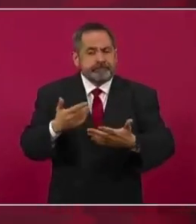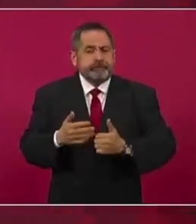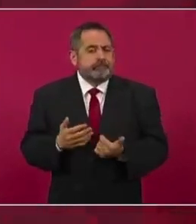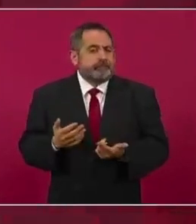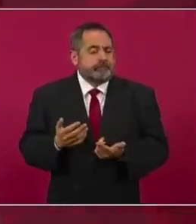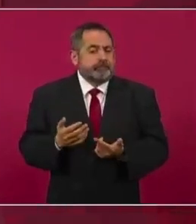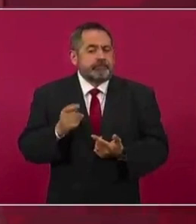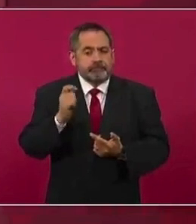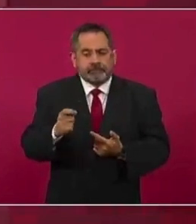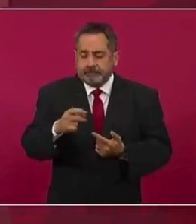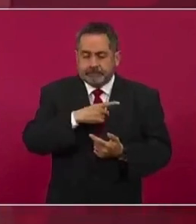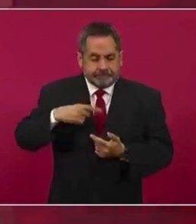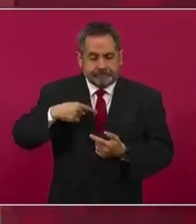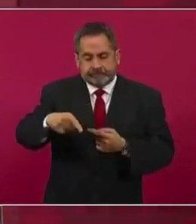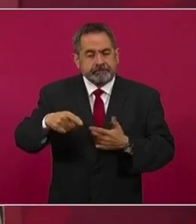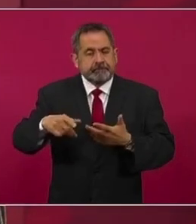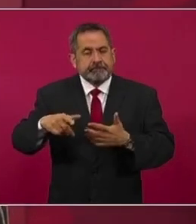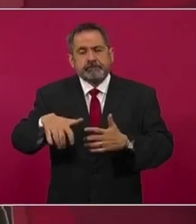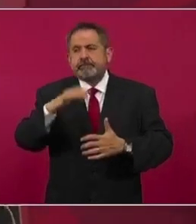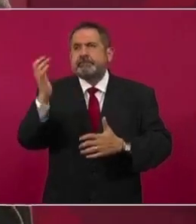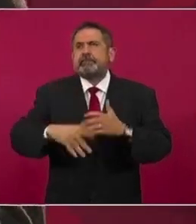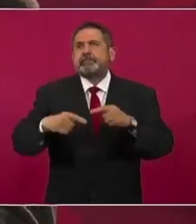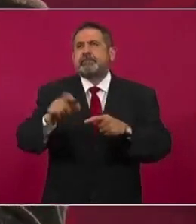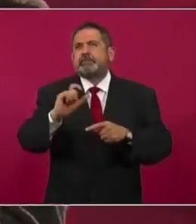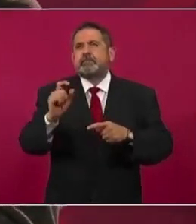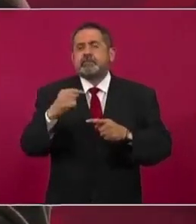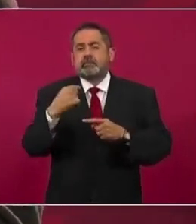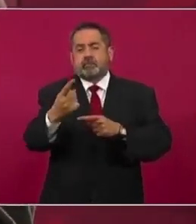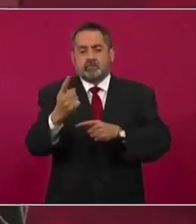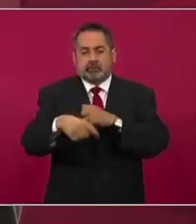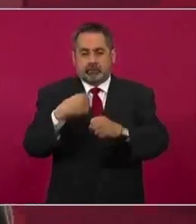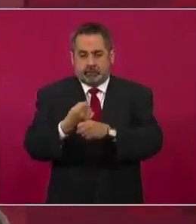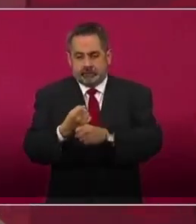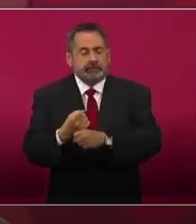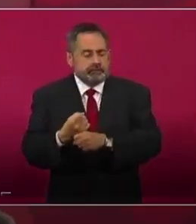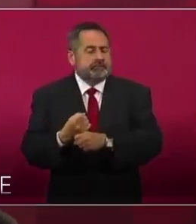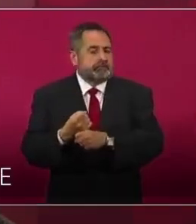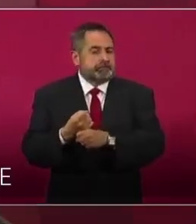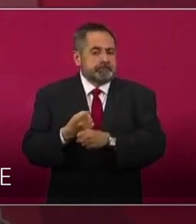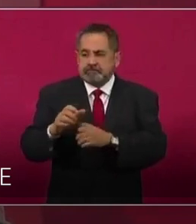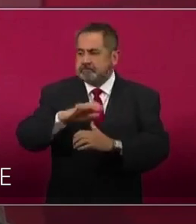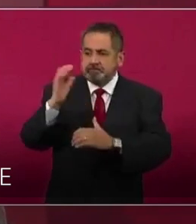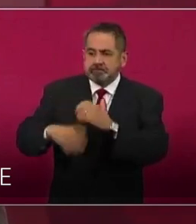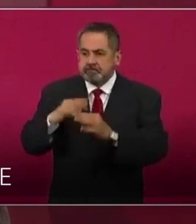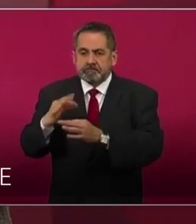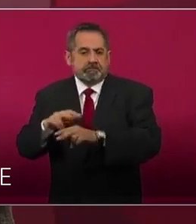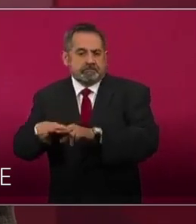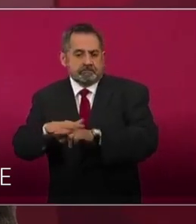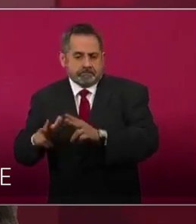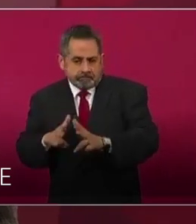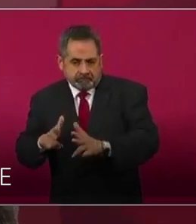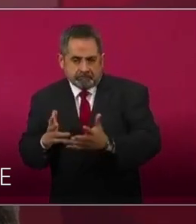a terminar a finales del año próximo. Entonces, entre